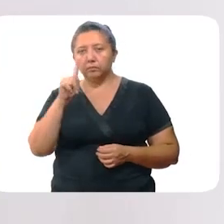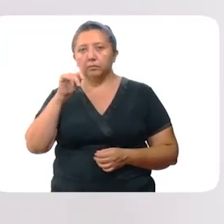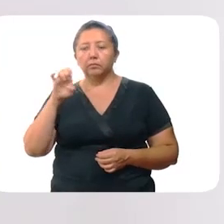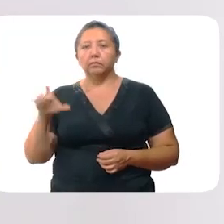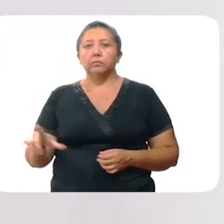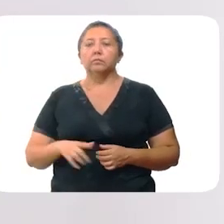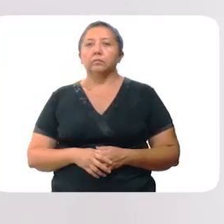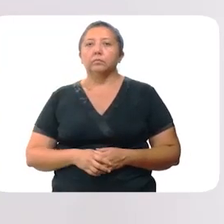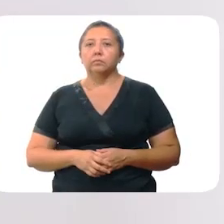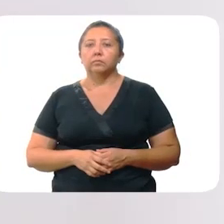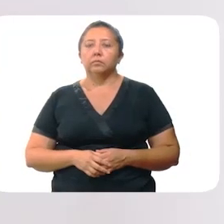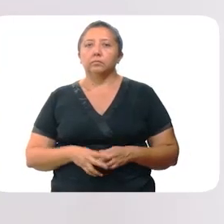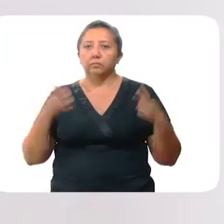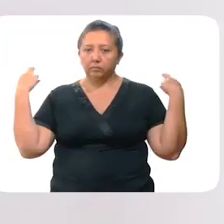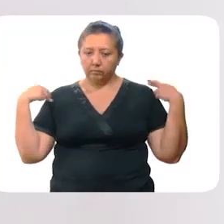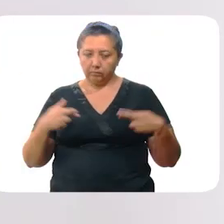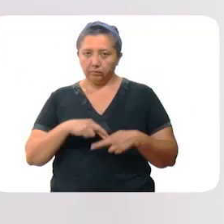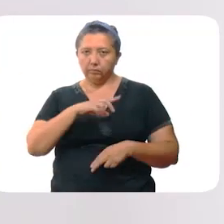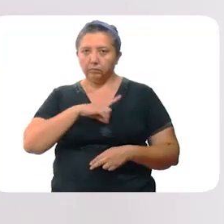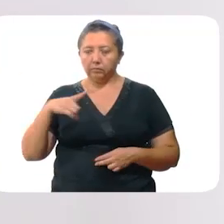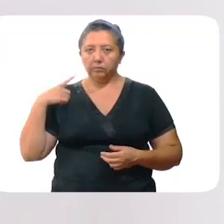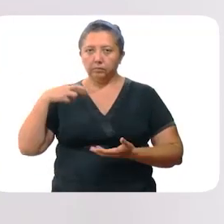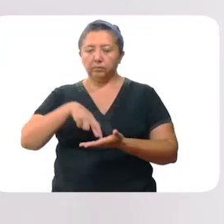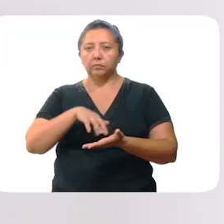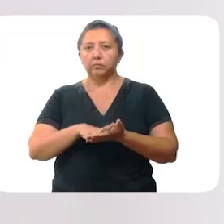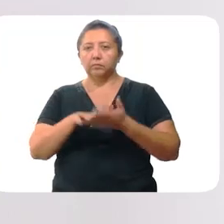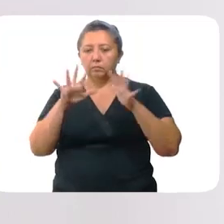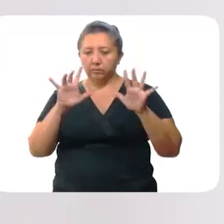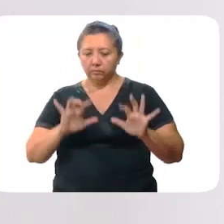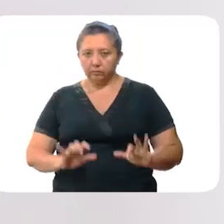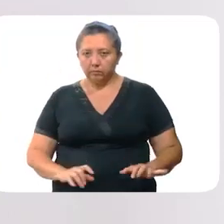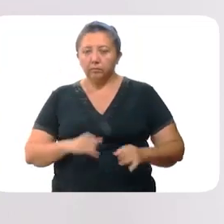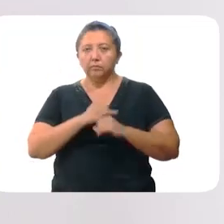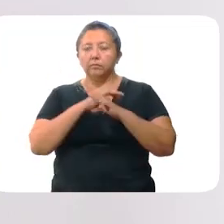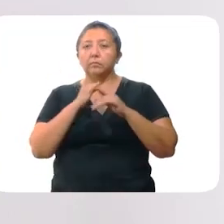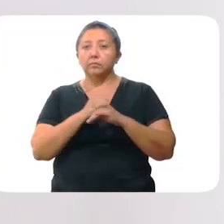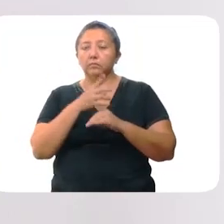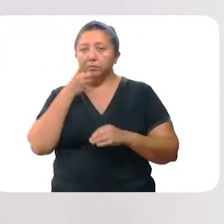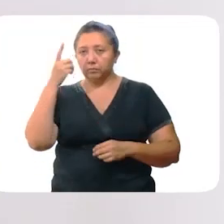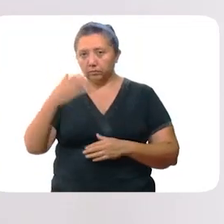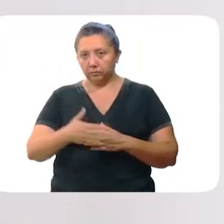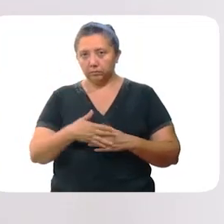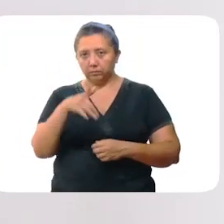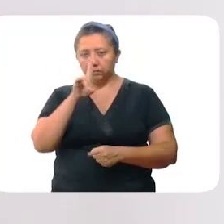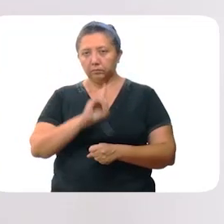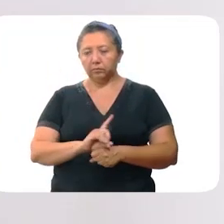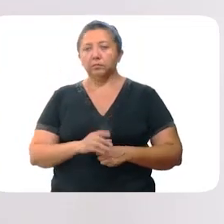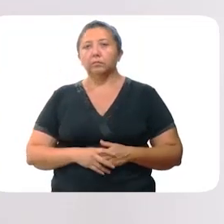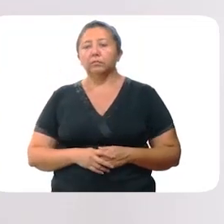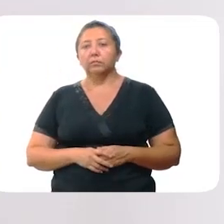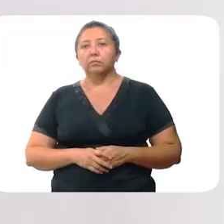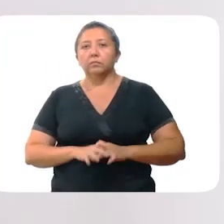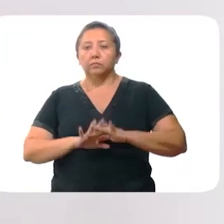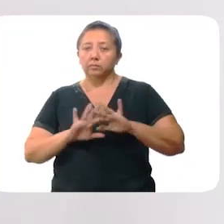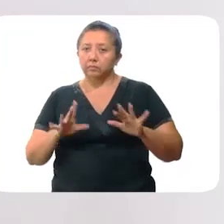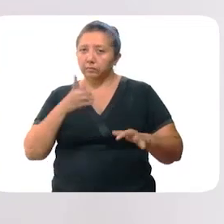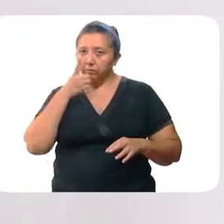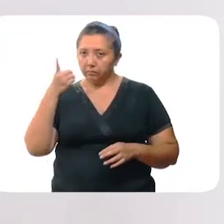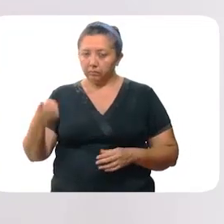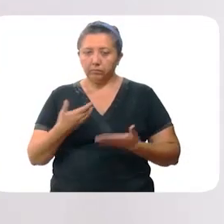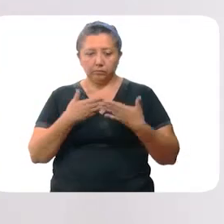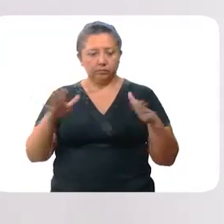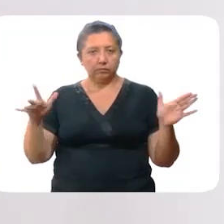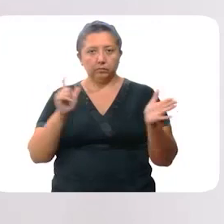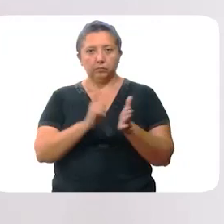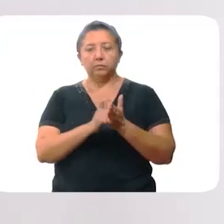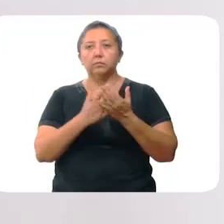Ticul. Los maestros deberán registrarse en una plataforma que se dará a conocer en los próximos días. Como se ha señalado, en